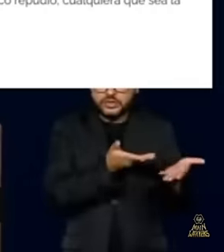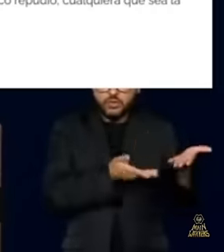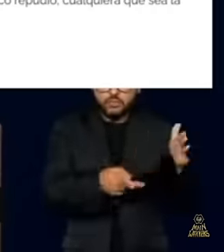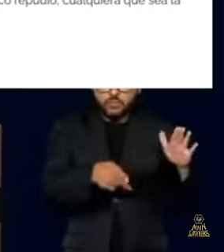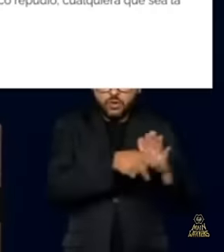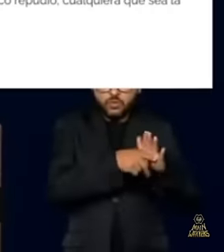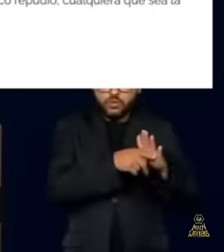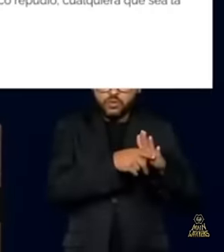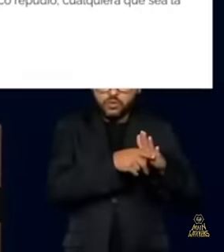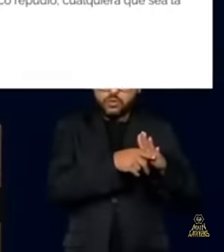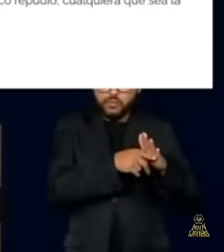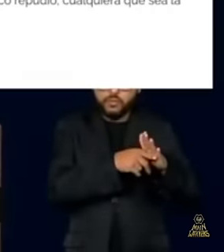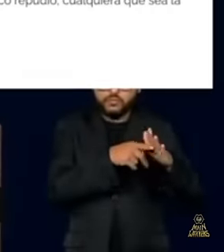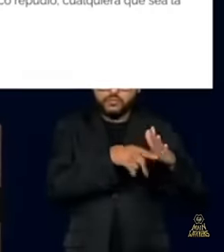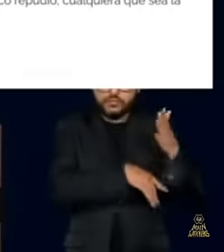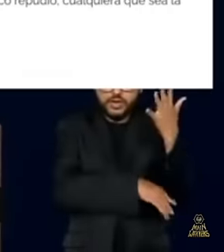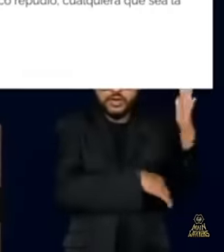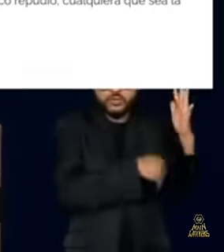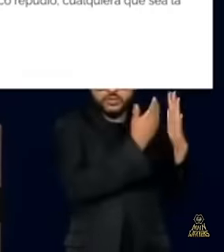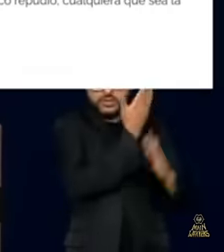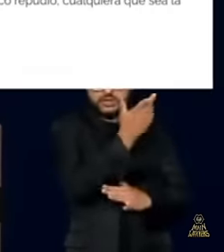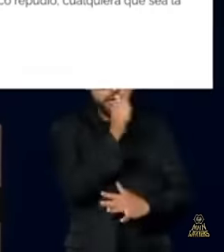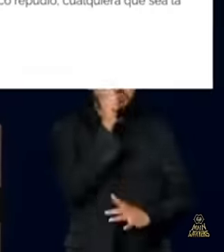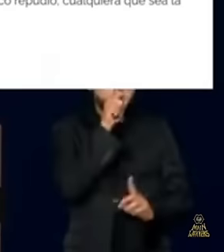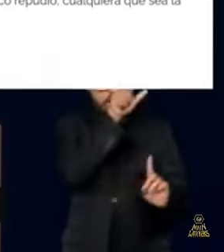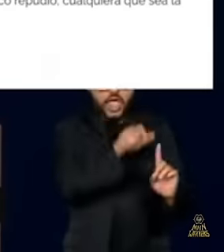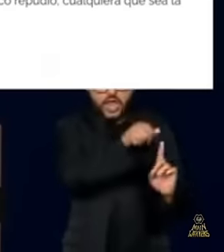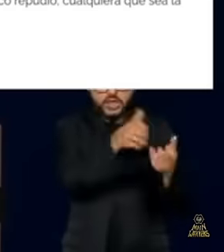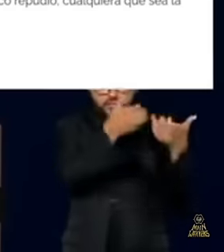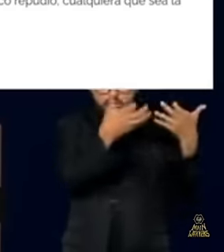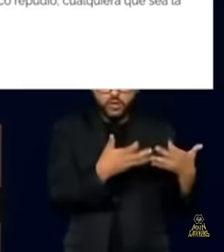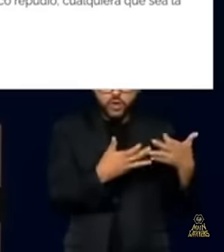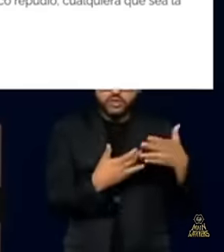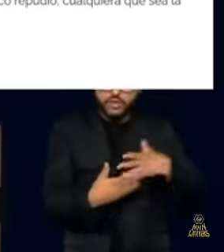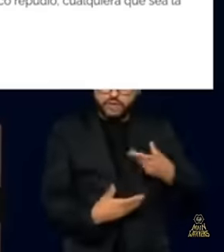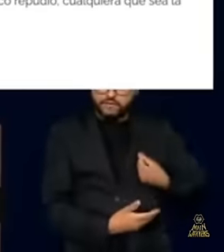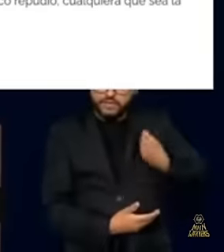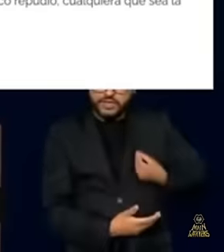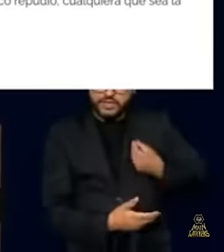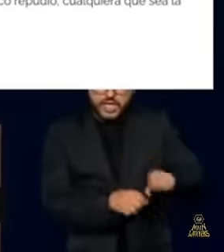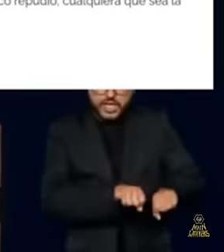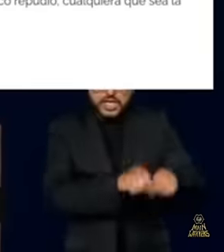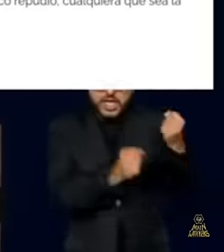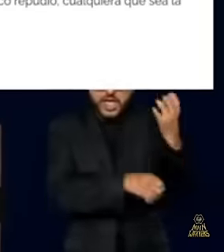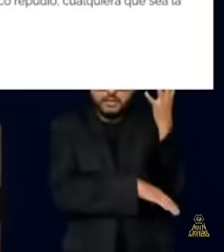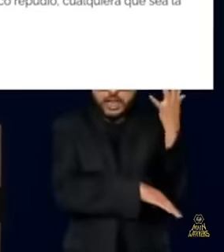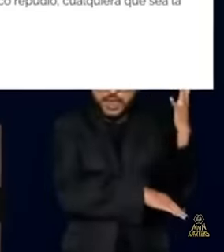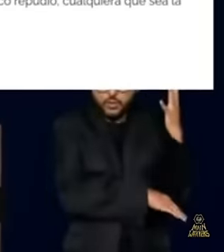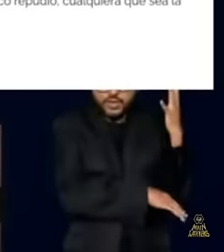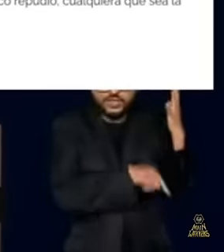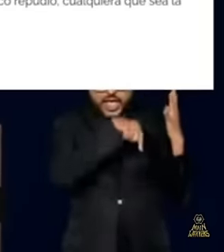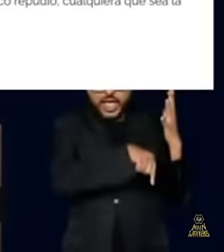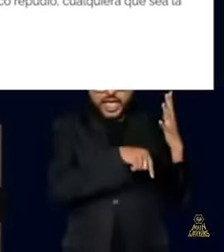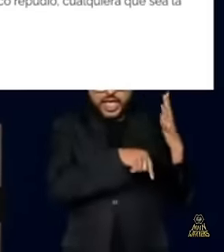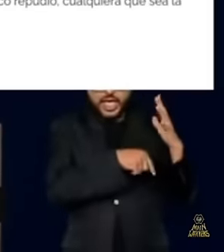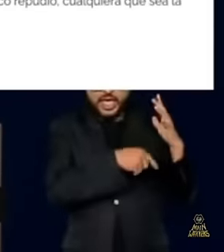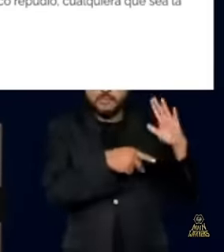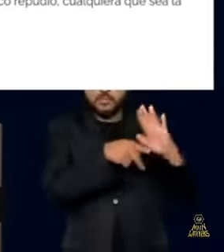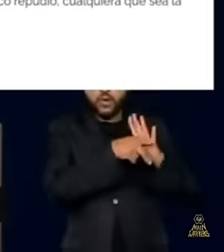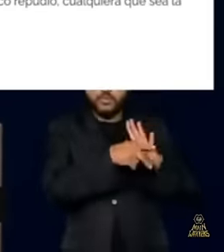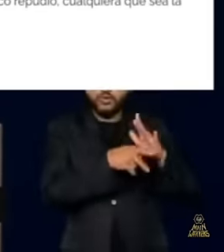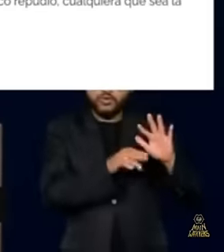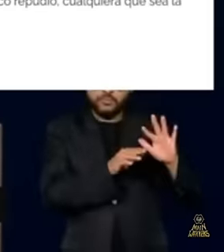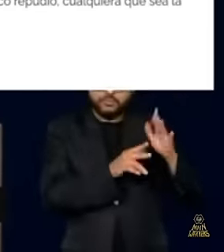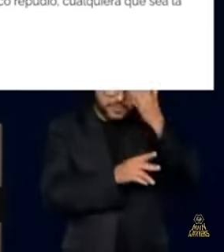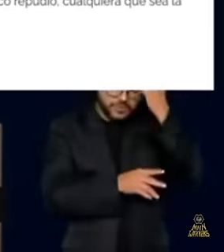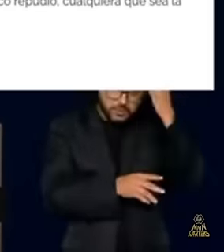Embajada de México en Quito anoche, 5 de abril. La acción constituye una clara violación de la Convención Americana sobre Asilo Diplomático